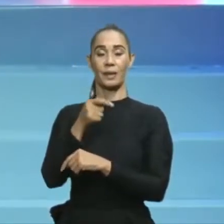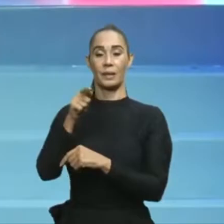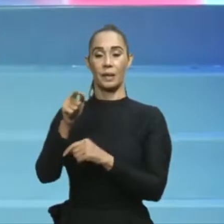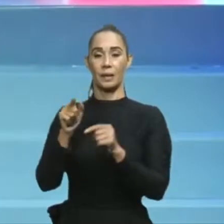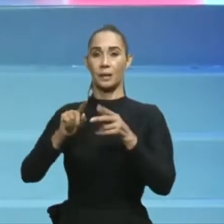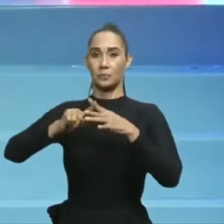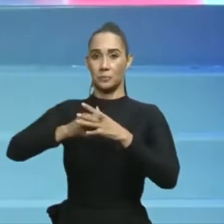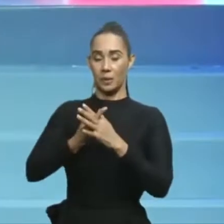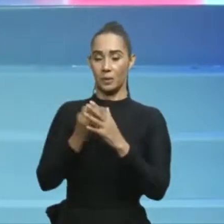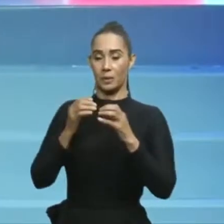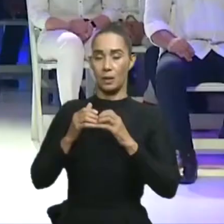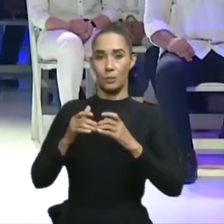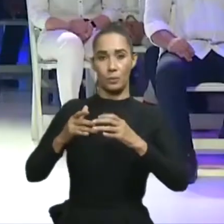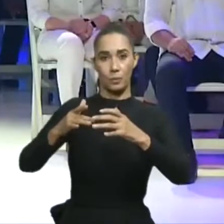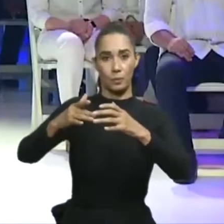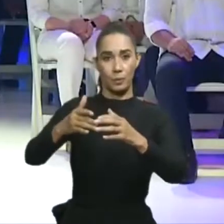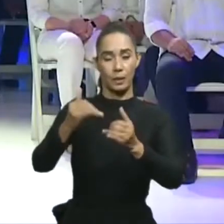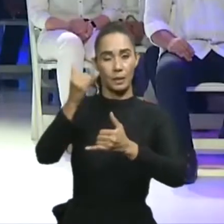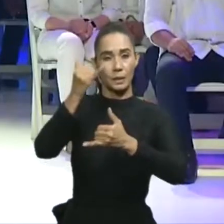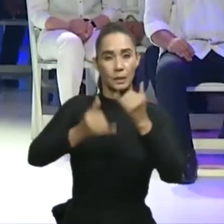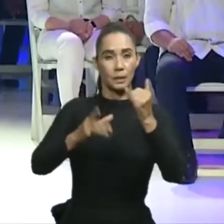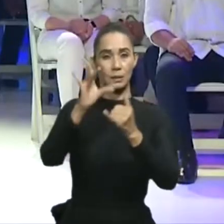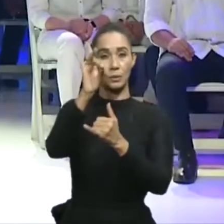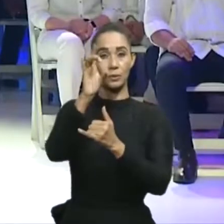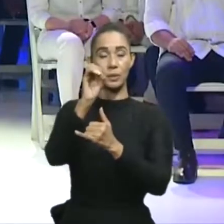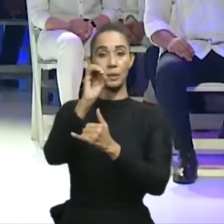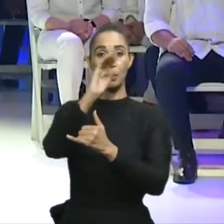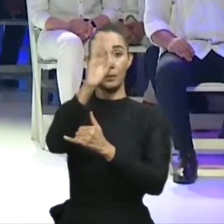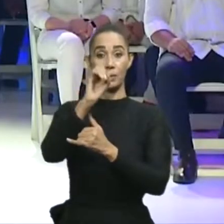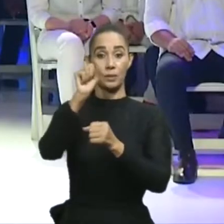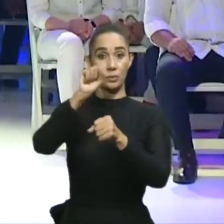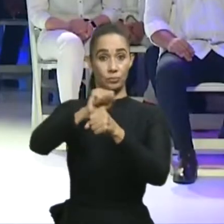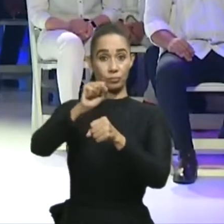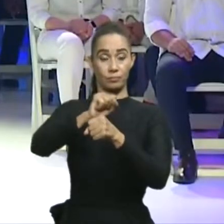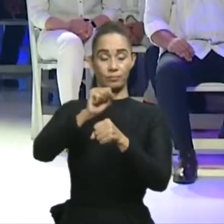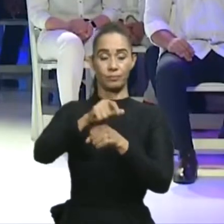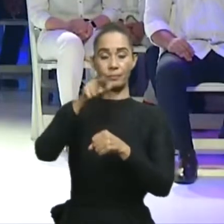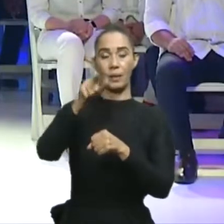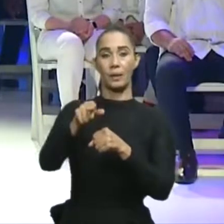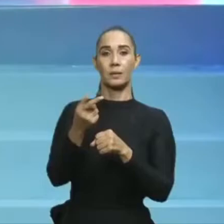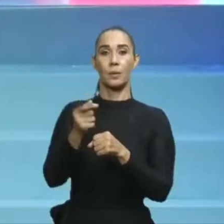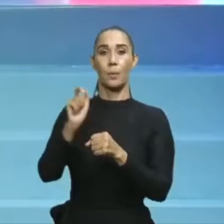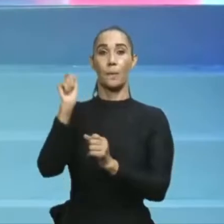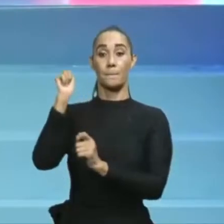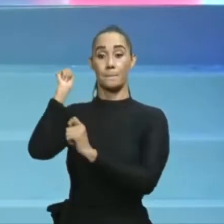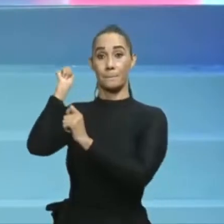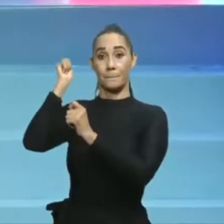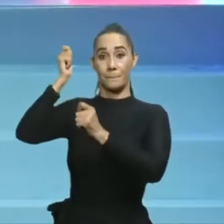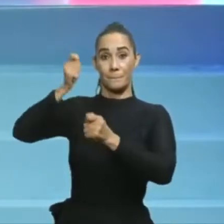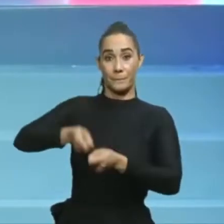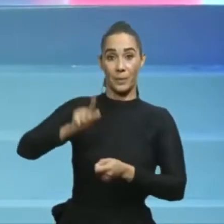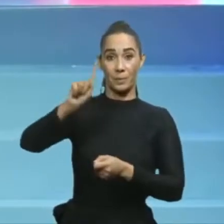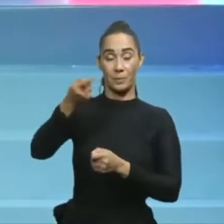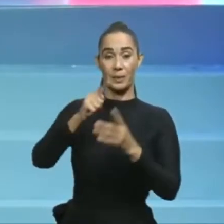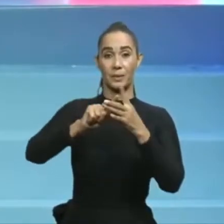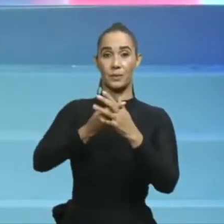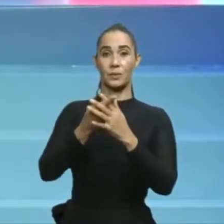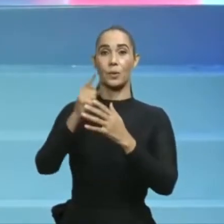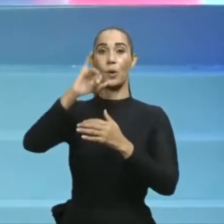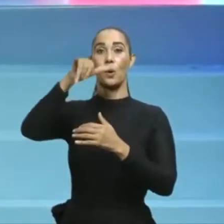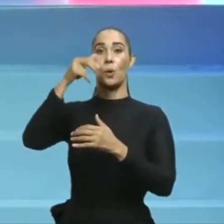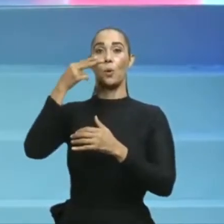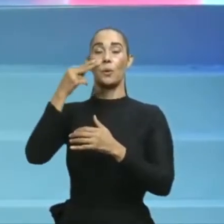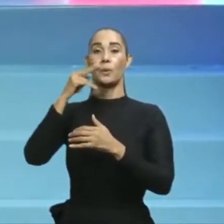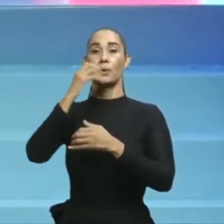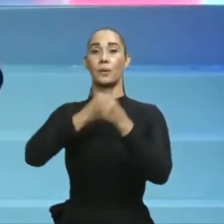avanzada en un 80 por ciento esta obra fue iniciada con un primer picazo en julio del 2010 pero que